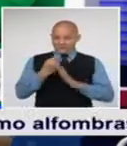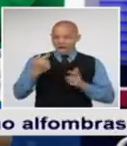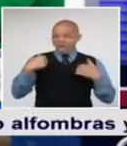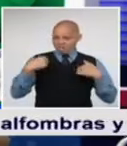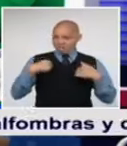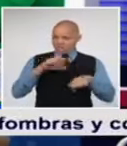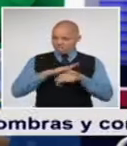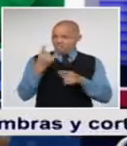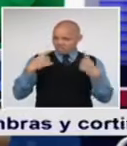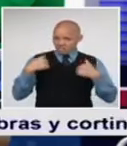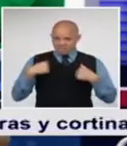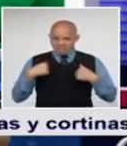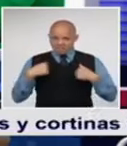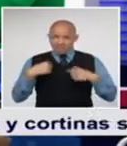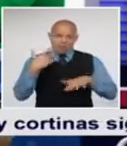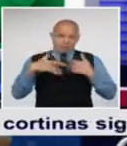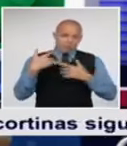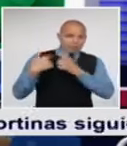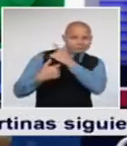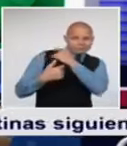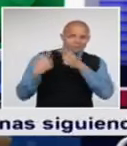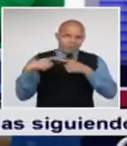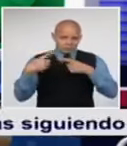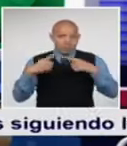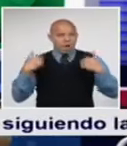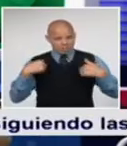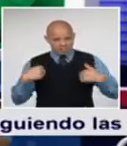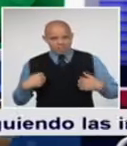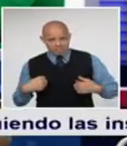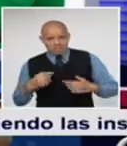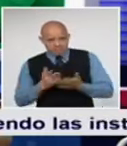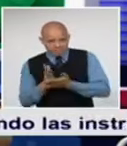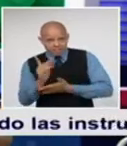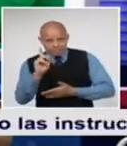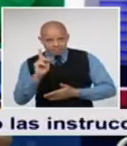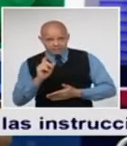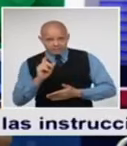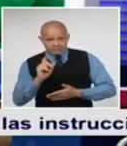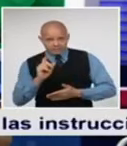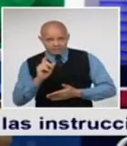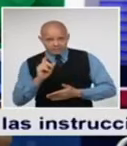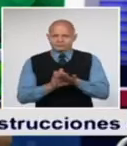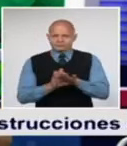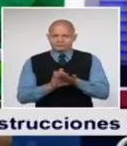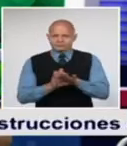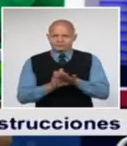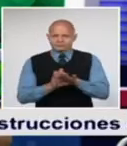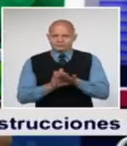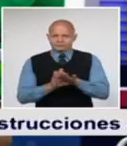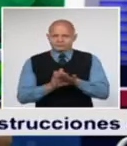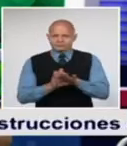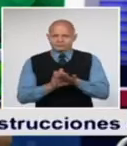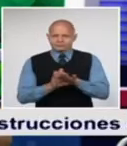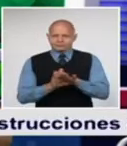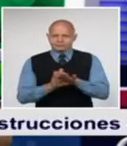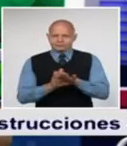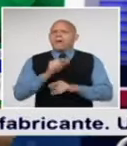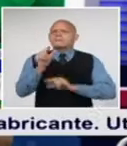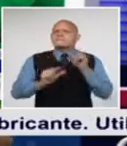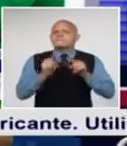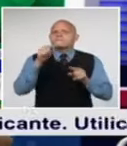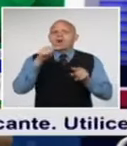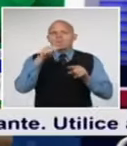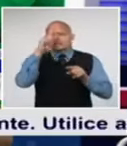La cifra de pacientes con COVID-19 en terapias intensivas, muy elevada, 77 en el día